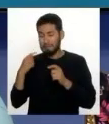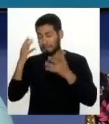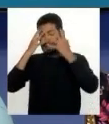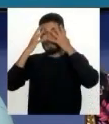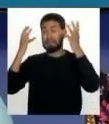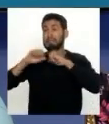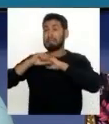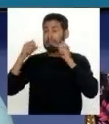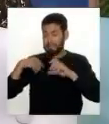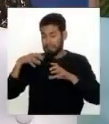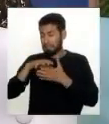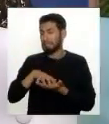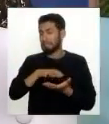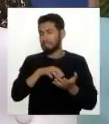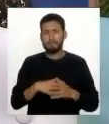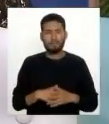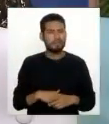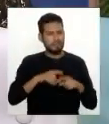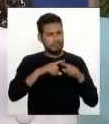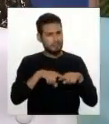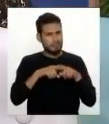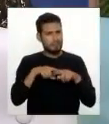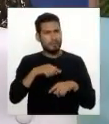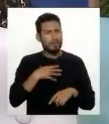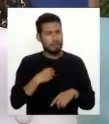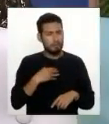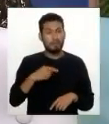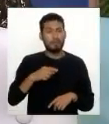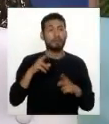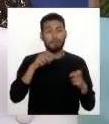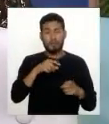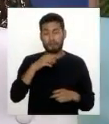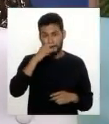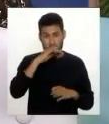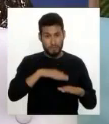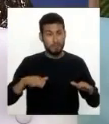desesperamos todas las mañanas? Aquí va a depender mucho de la edad del pequeño. Cuando estamos hablando sobre todo de